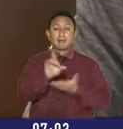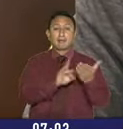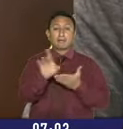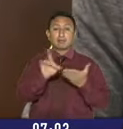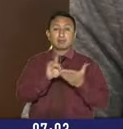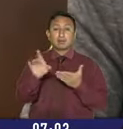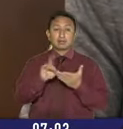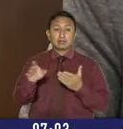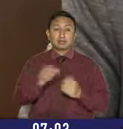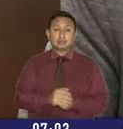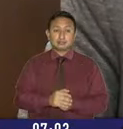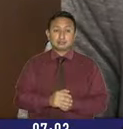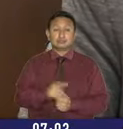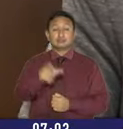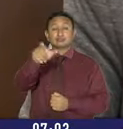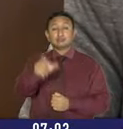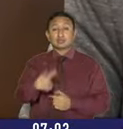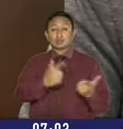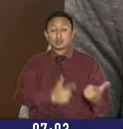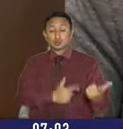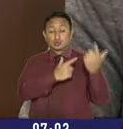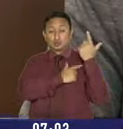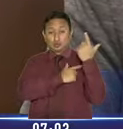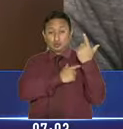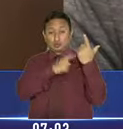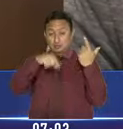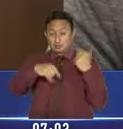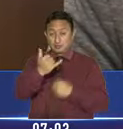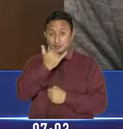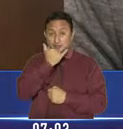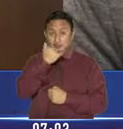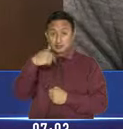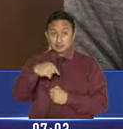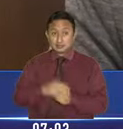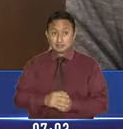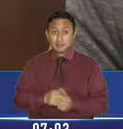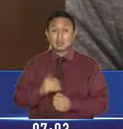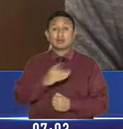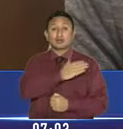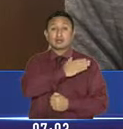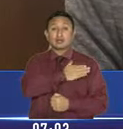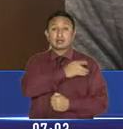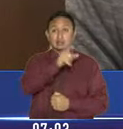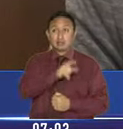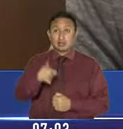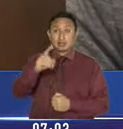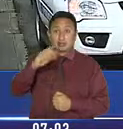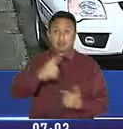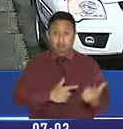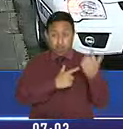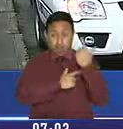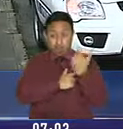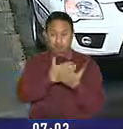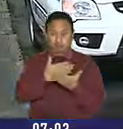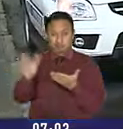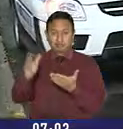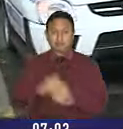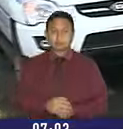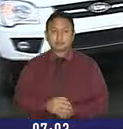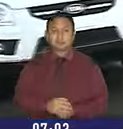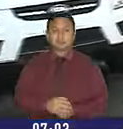elementos que hacen daño a la credibilidad de las Fuerzas Armadas. El resultado total de las investigaciones espera que